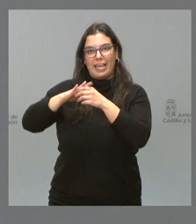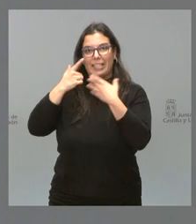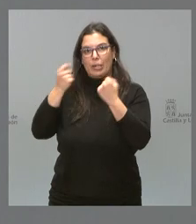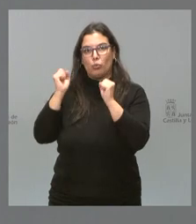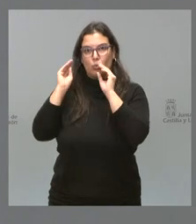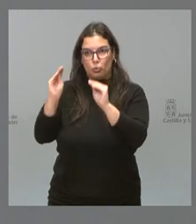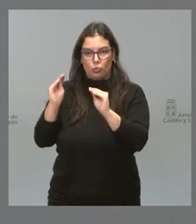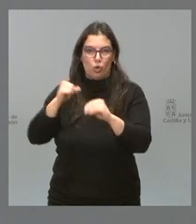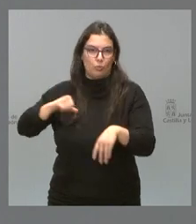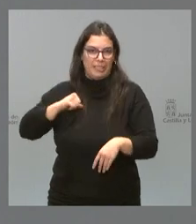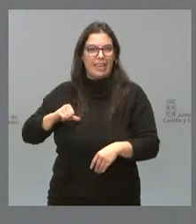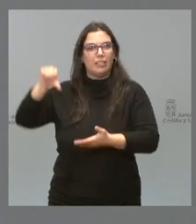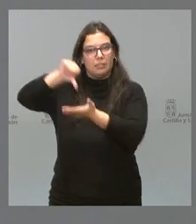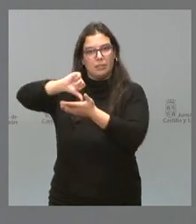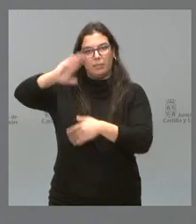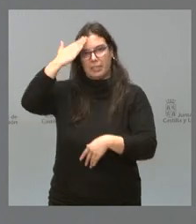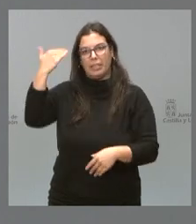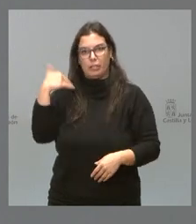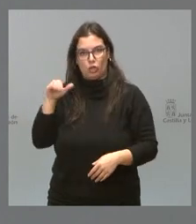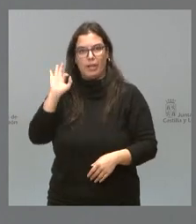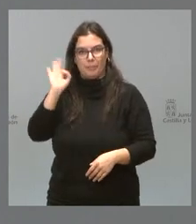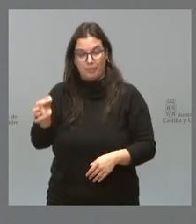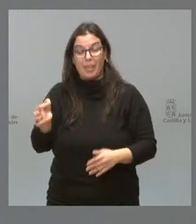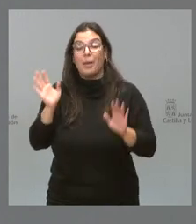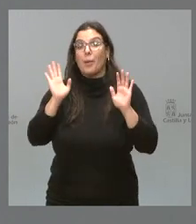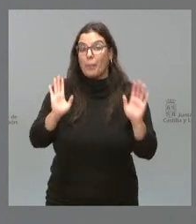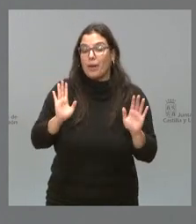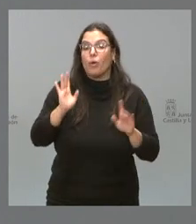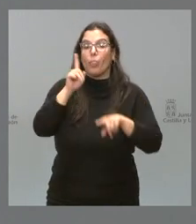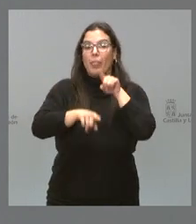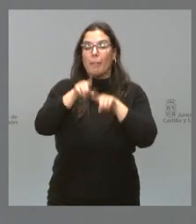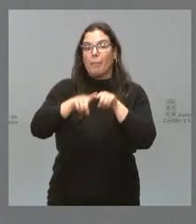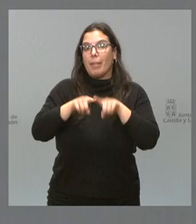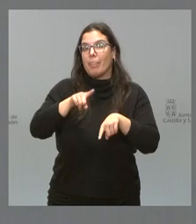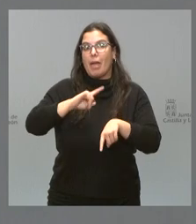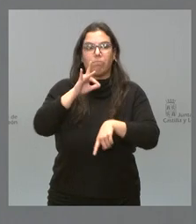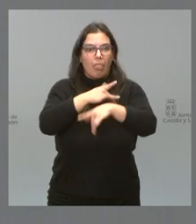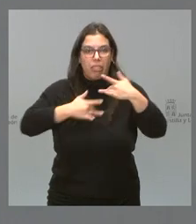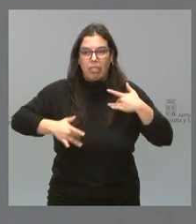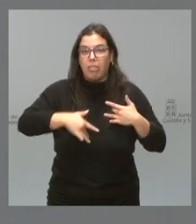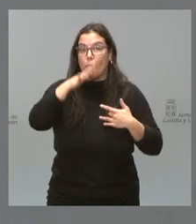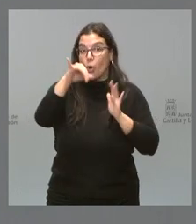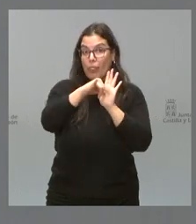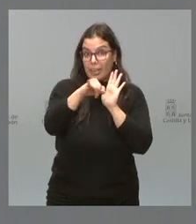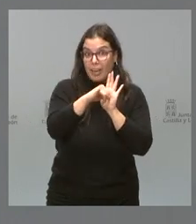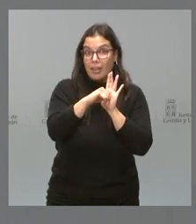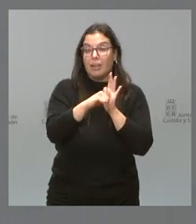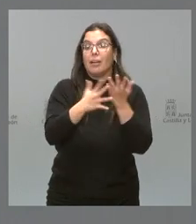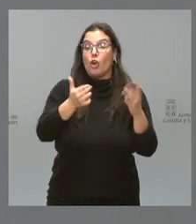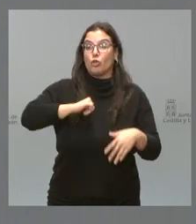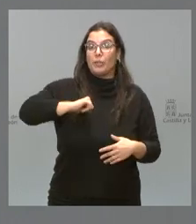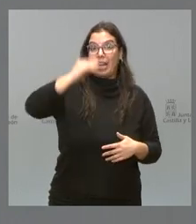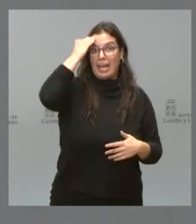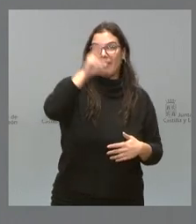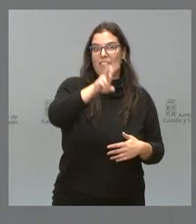este caso el Hospital Santa Bárbara Pero eso no quita para que en función de algún tipo de patologías y por cercanía el hospital de